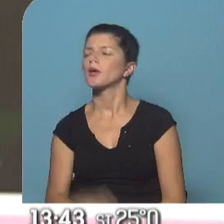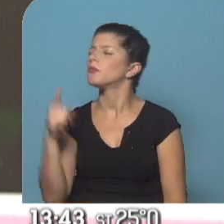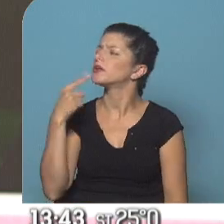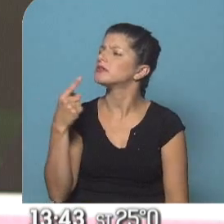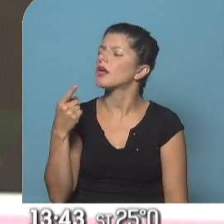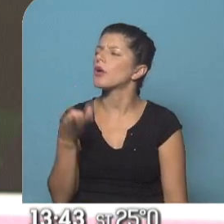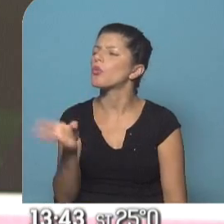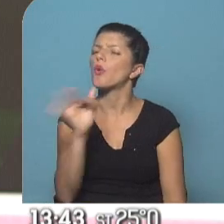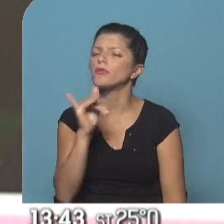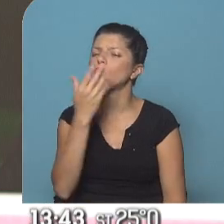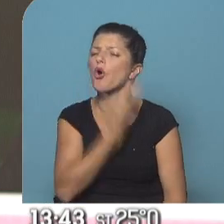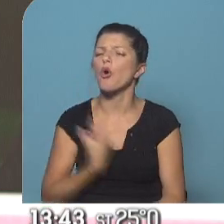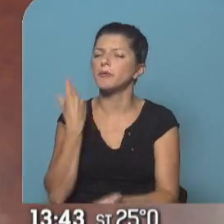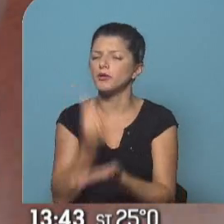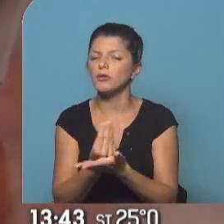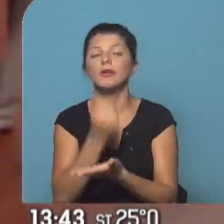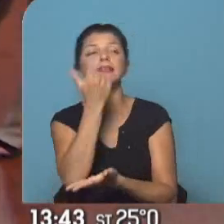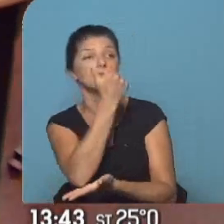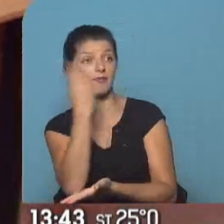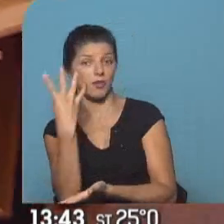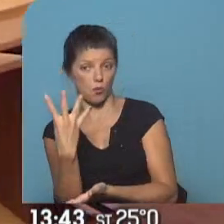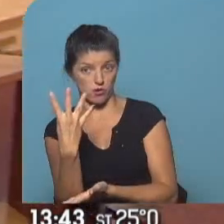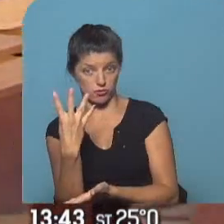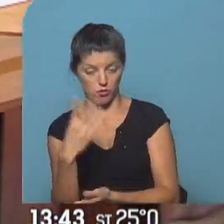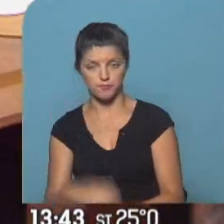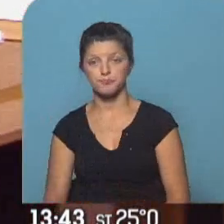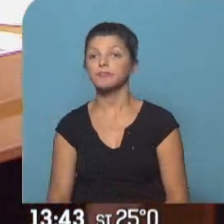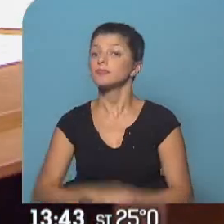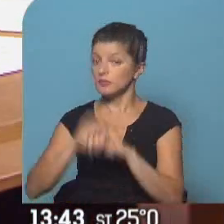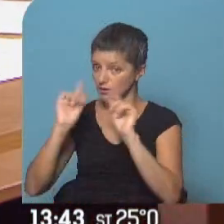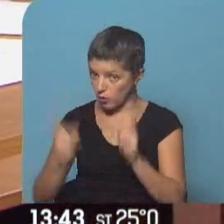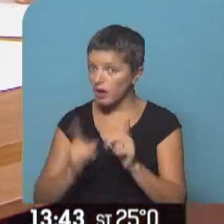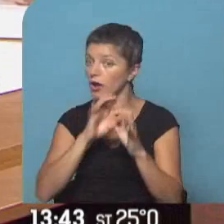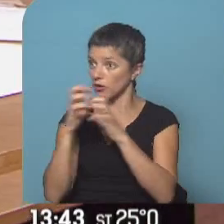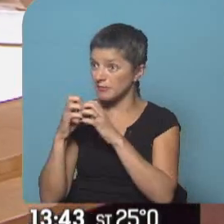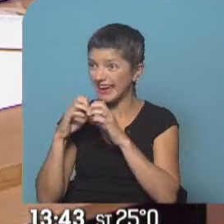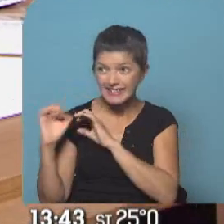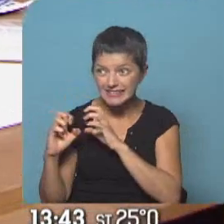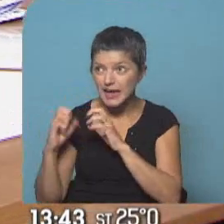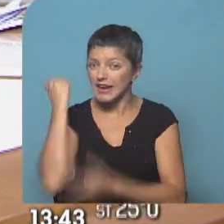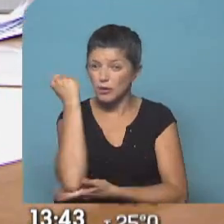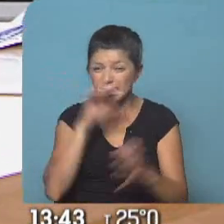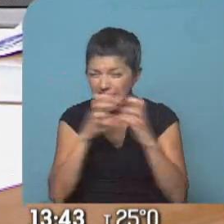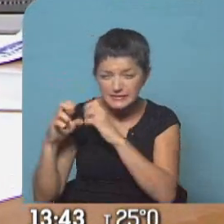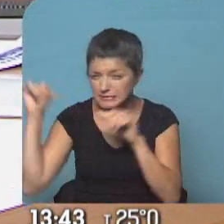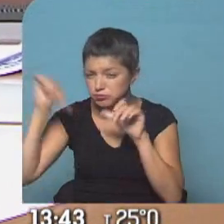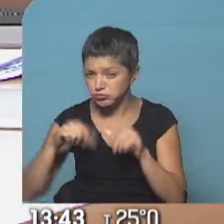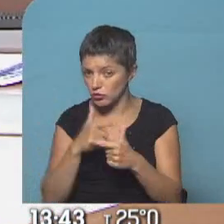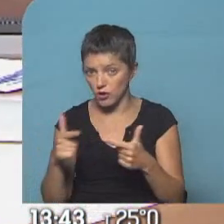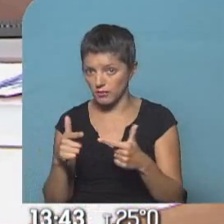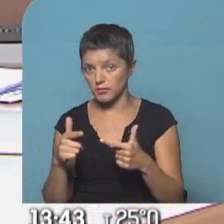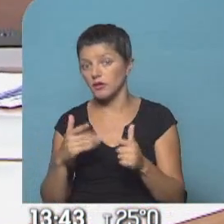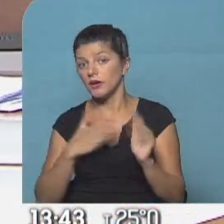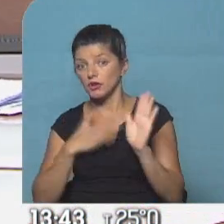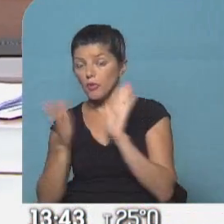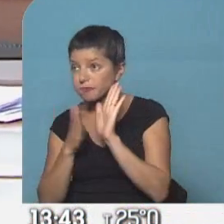gobiernos habían sido en 70 años? 64. Sí, a pesar de lo cual la economía no está en catástrofe. Es un rasgo muy particular que solo se verifica, hasta donde yo